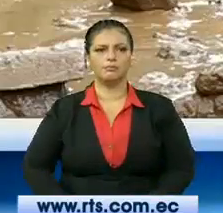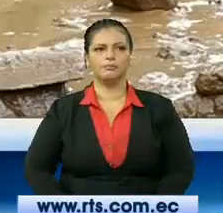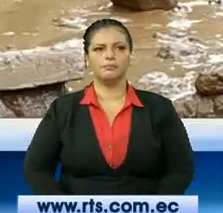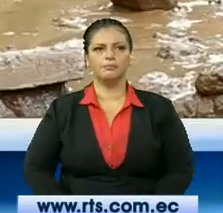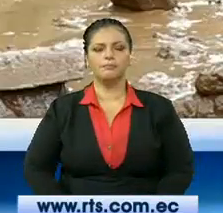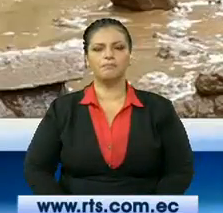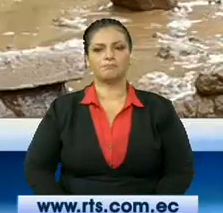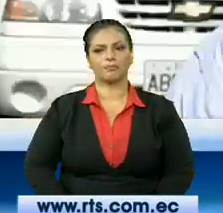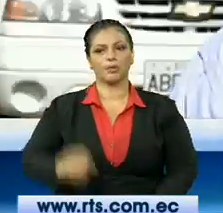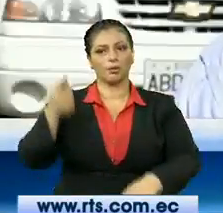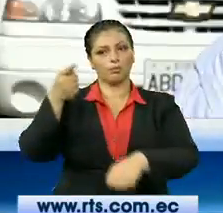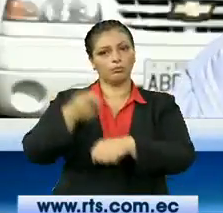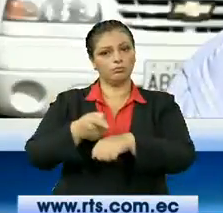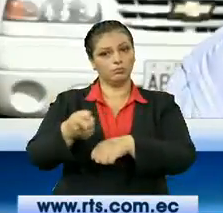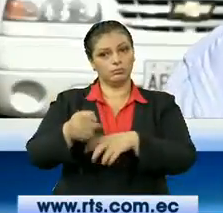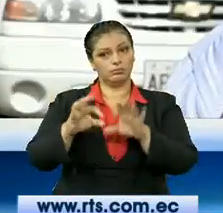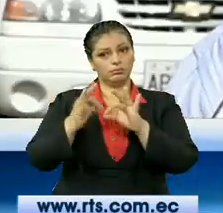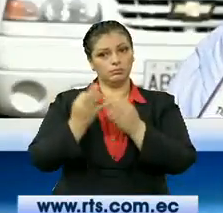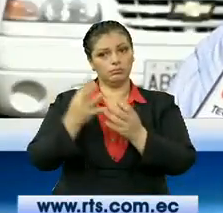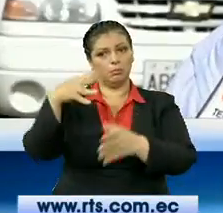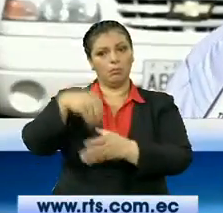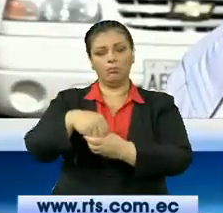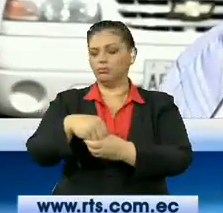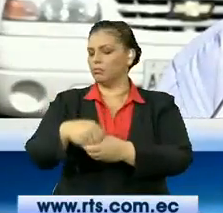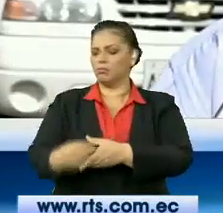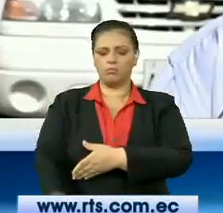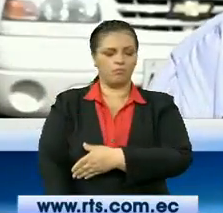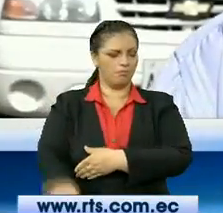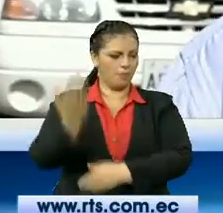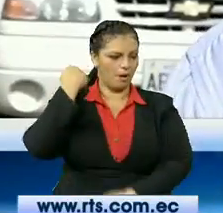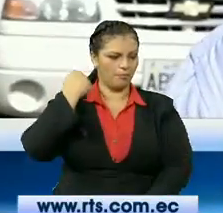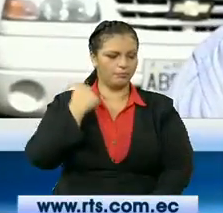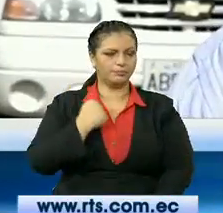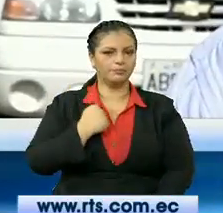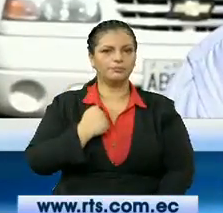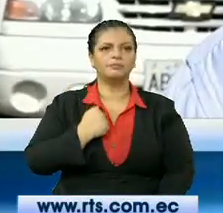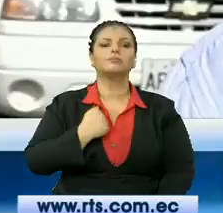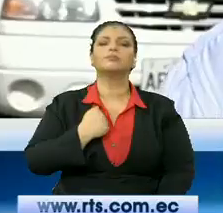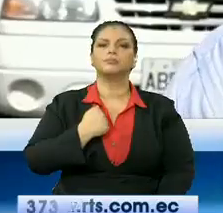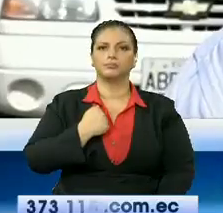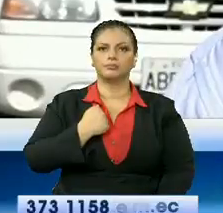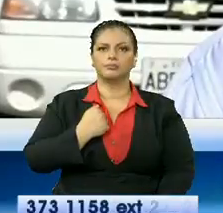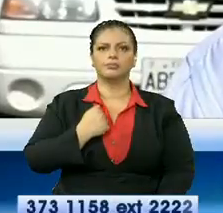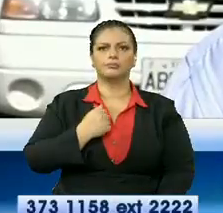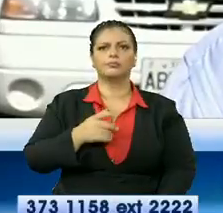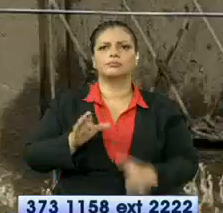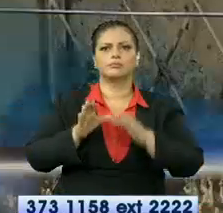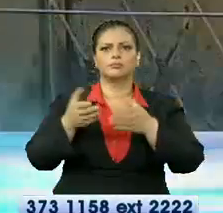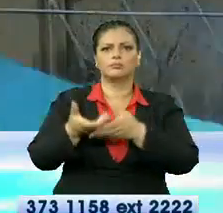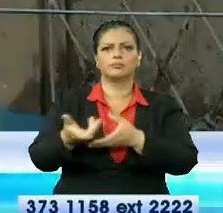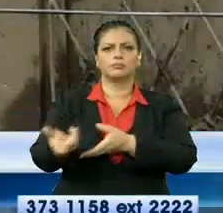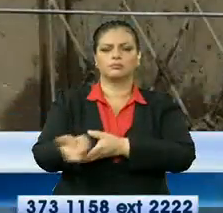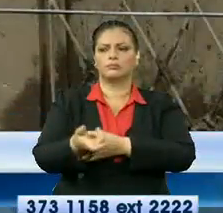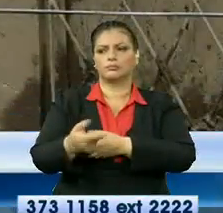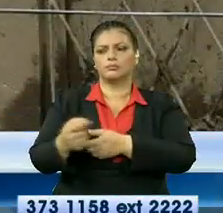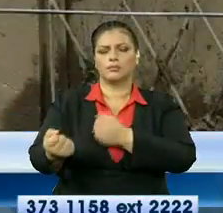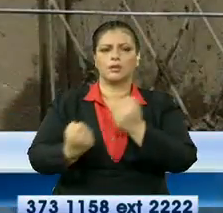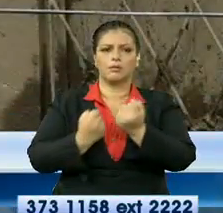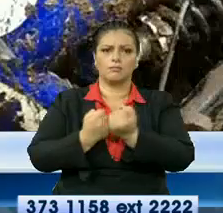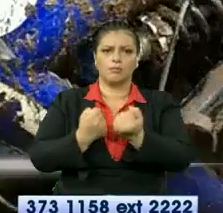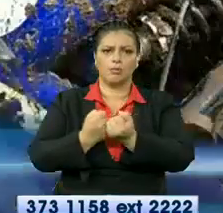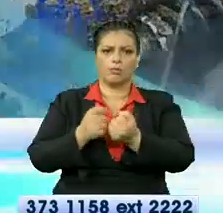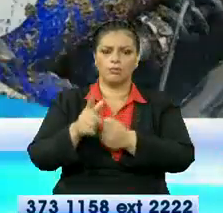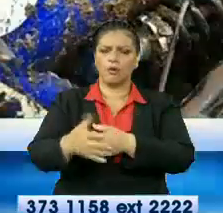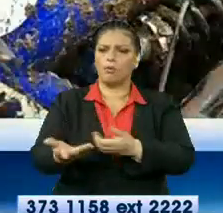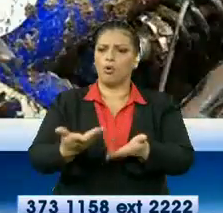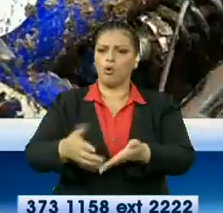día de ayer nosotros con ayuda pues de los bomberos, de la Guardia Ciudadana, les ayudamos a retirar sus